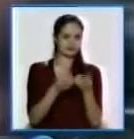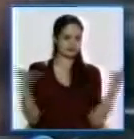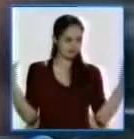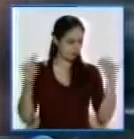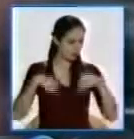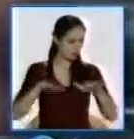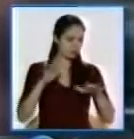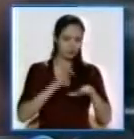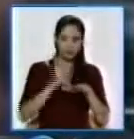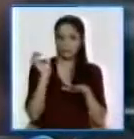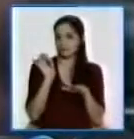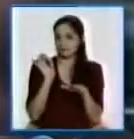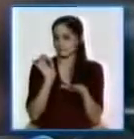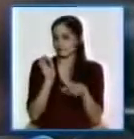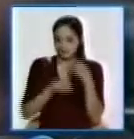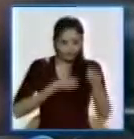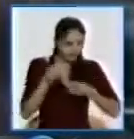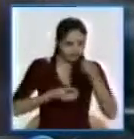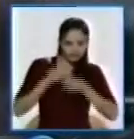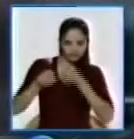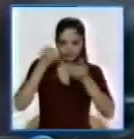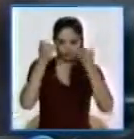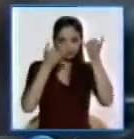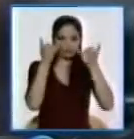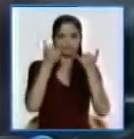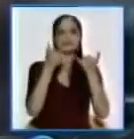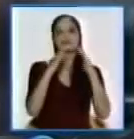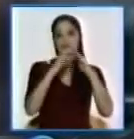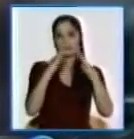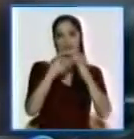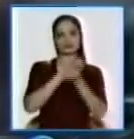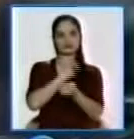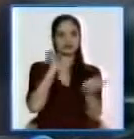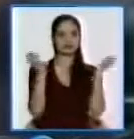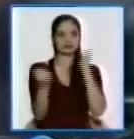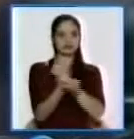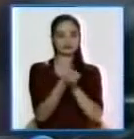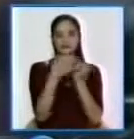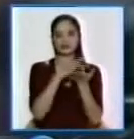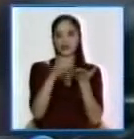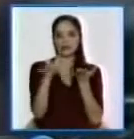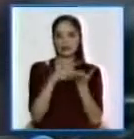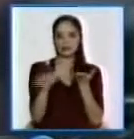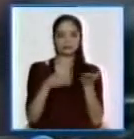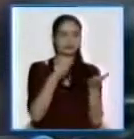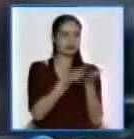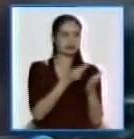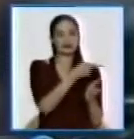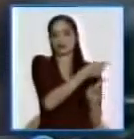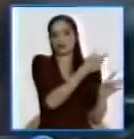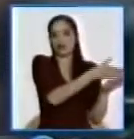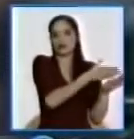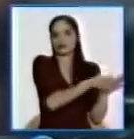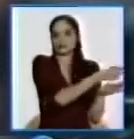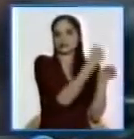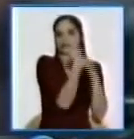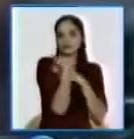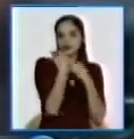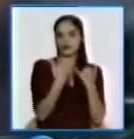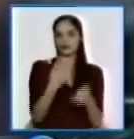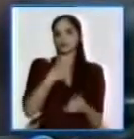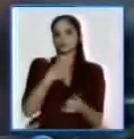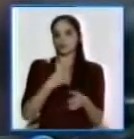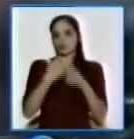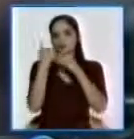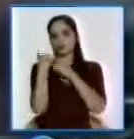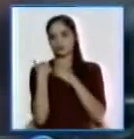para poder salir adelante con la niña. Me tocó cambiar de casa pues porque los gastos, él corría con todos los gastos, ahora me tocó pues a mí,